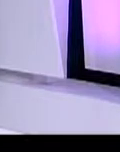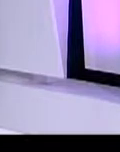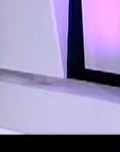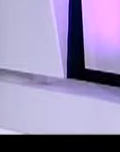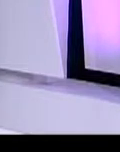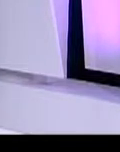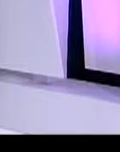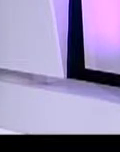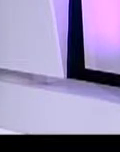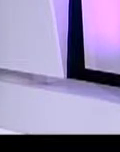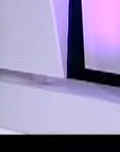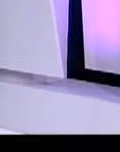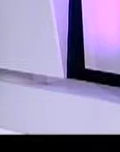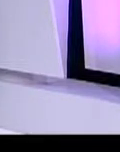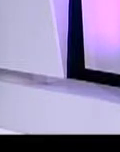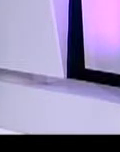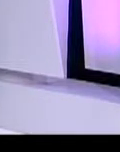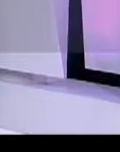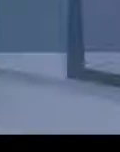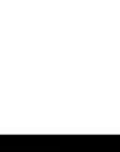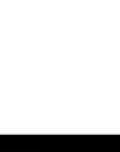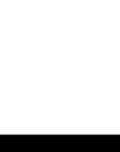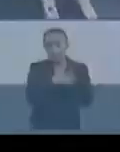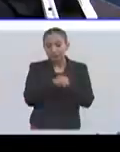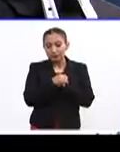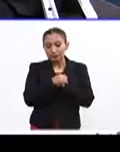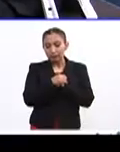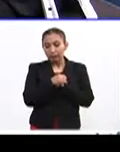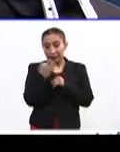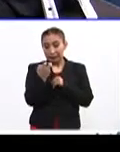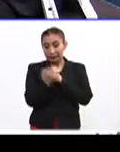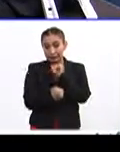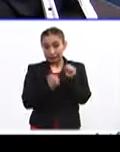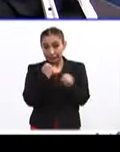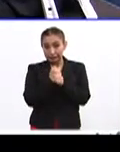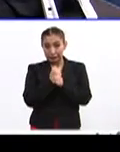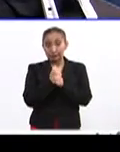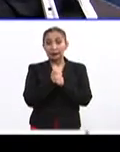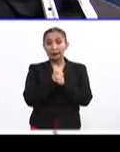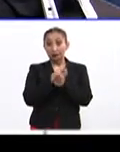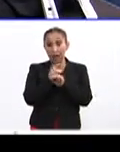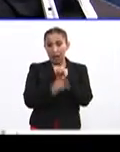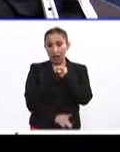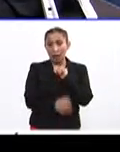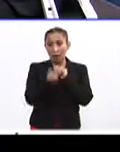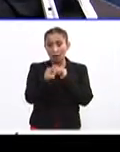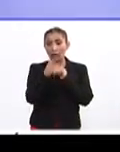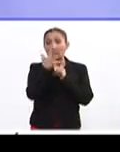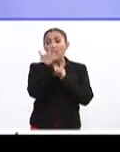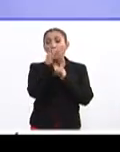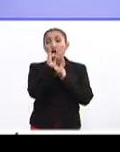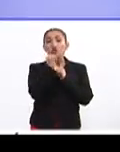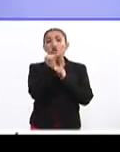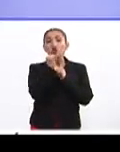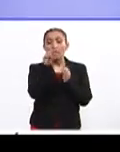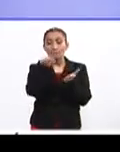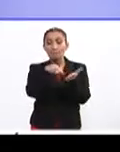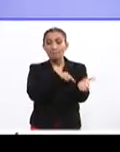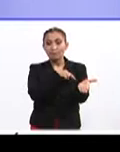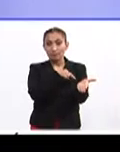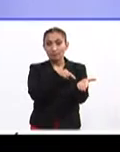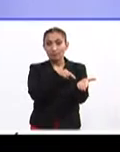y dónde se consiguen para el consumo. Este año, que está concluyendo, el 5 de junio, se